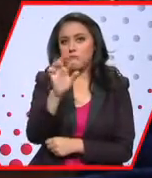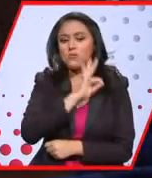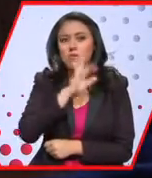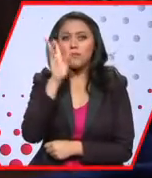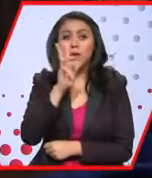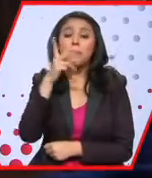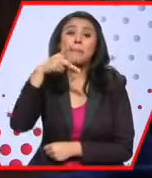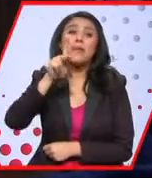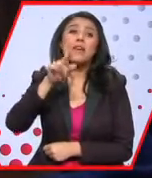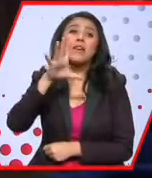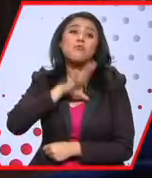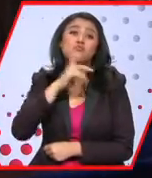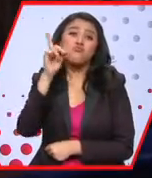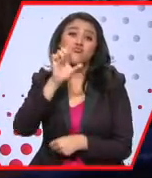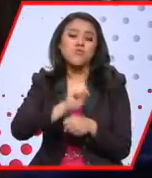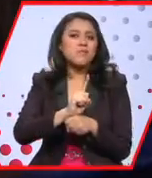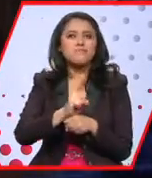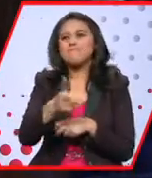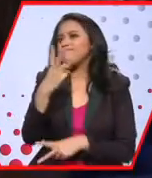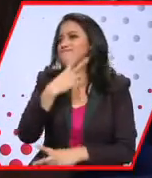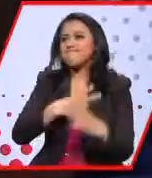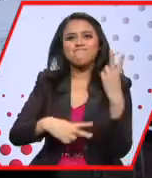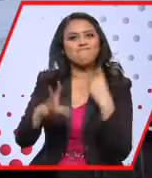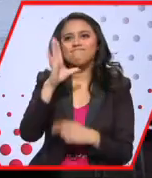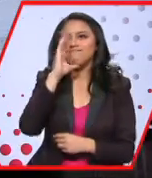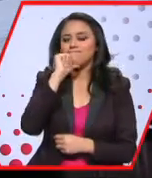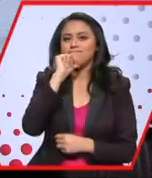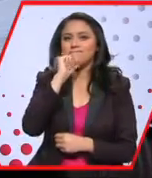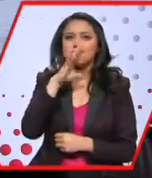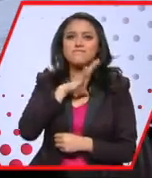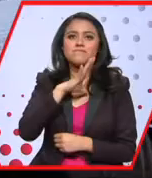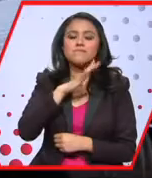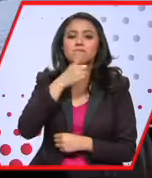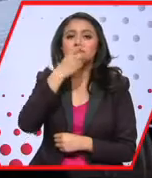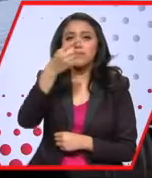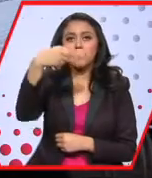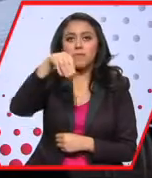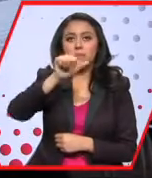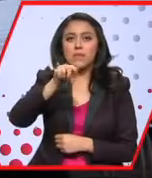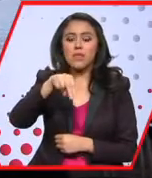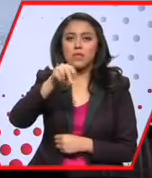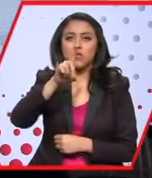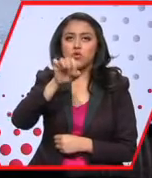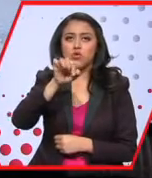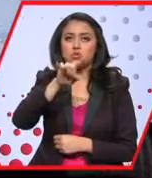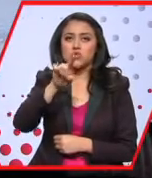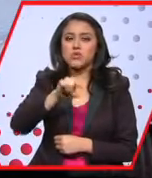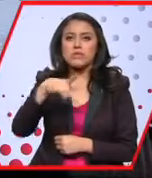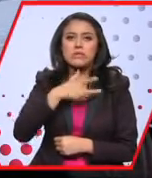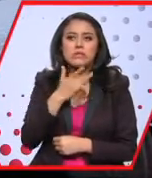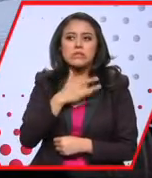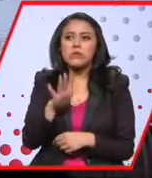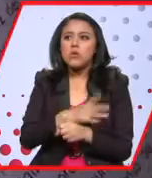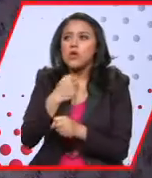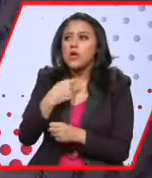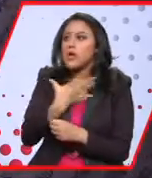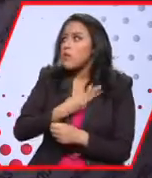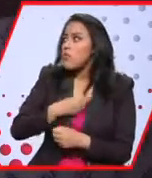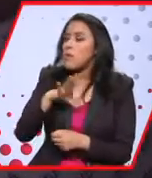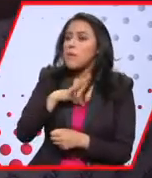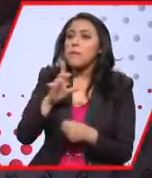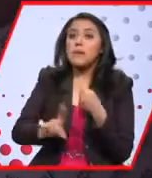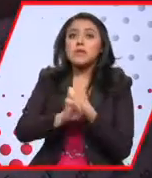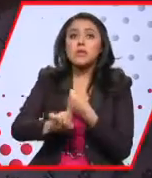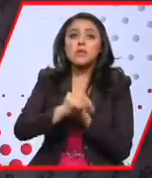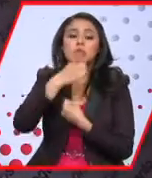Sin embargo, un día ya no regresó a su casa. La señora Mendoza teme por la salud e integridad del pequeño, pues